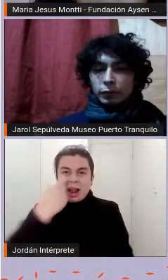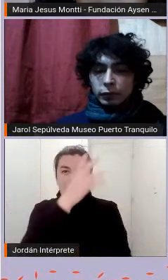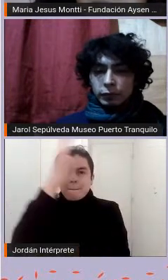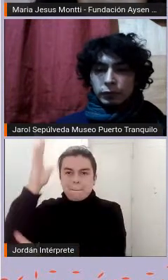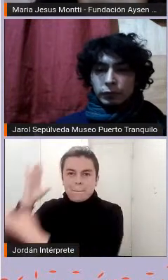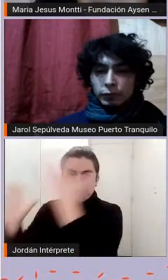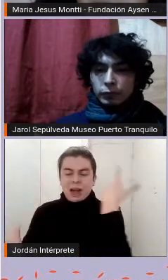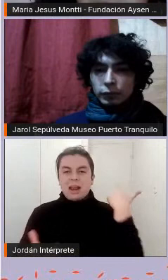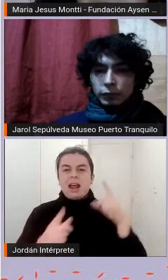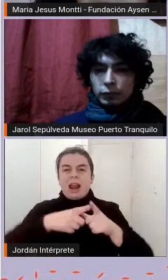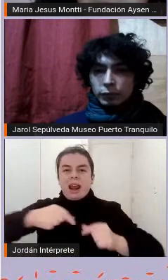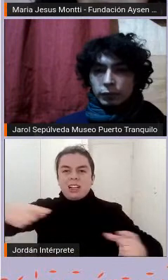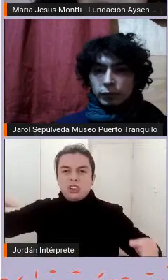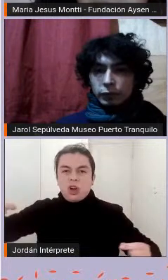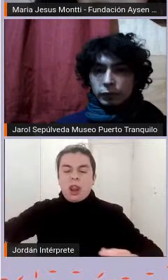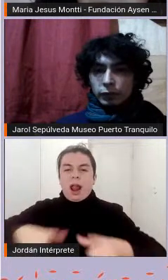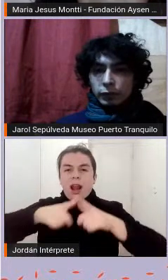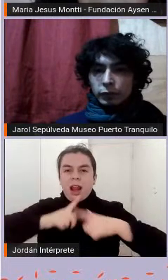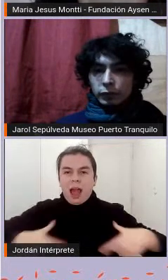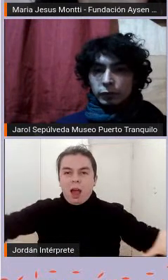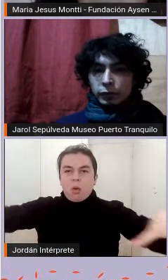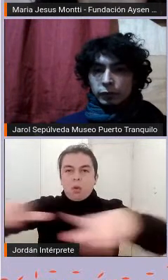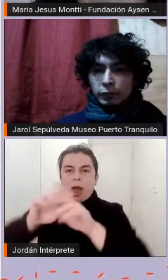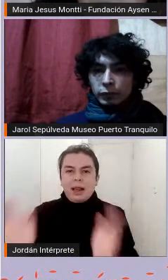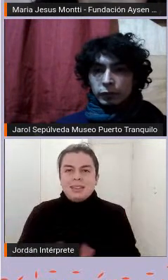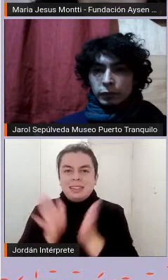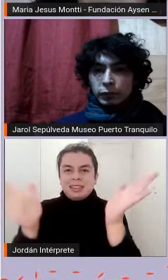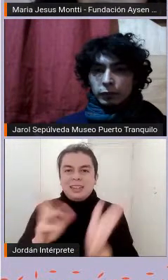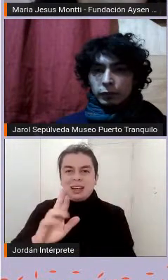región y que además integra